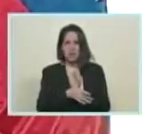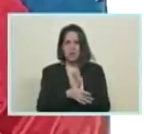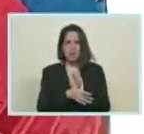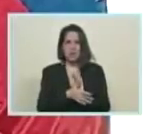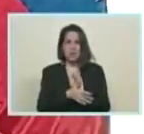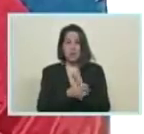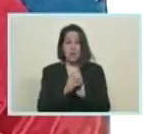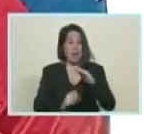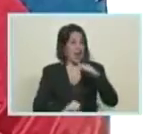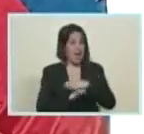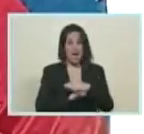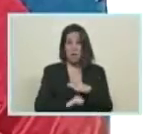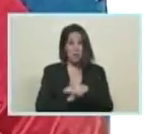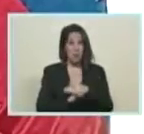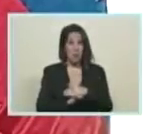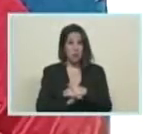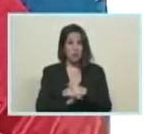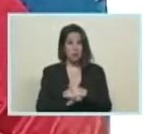el apoyo valiente,